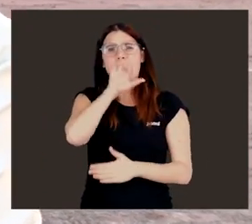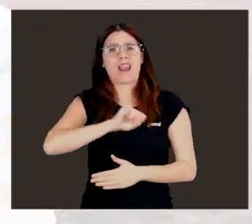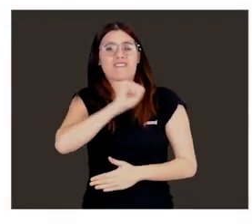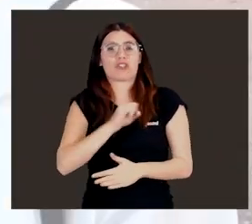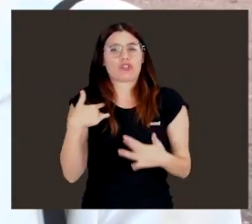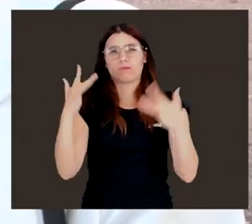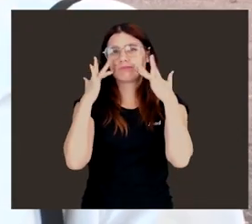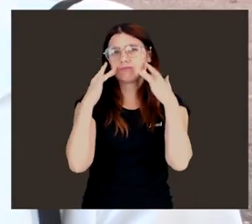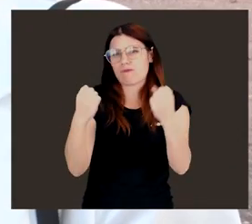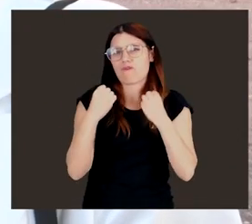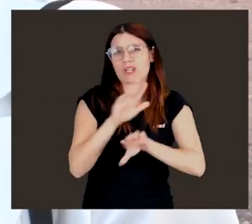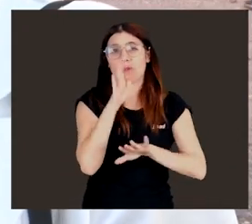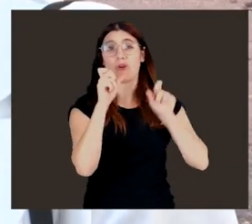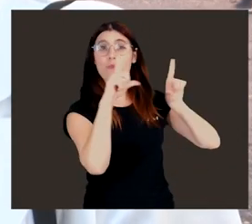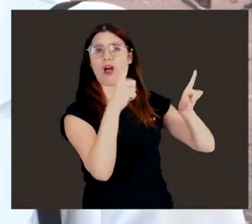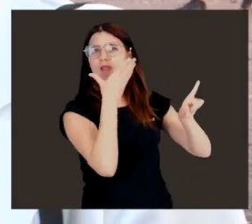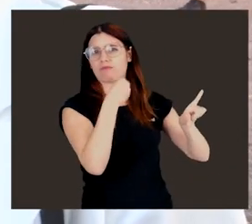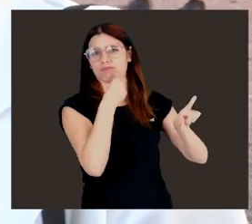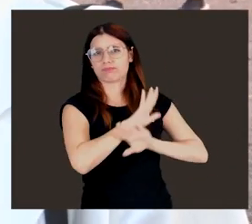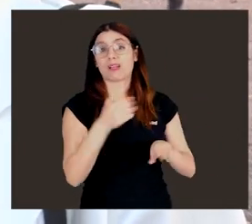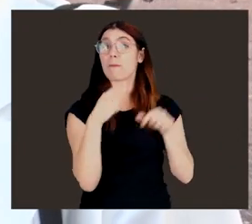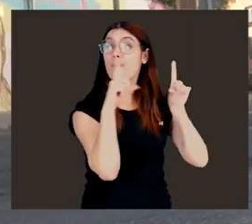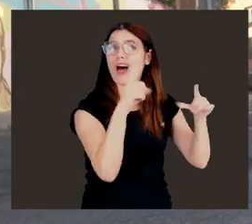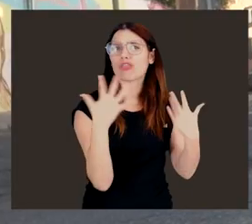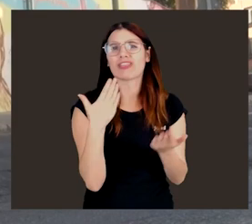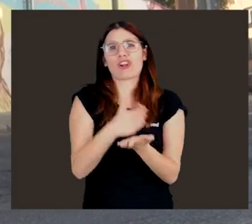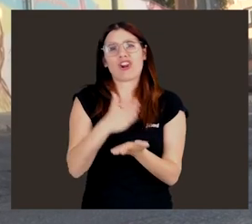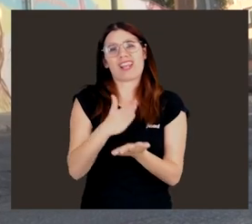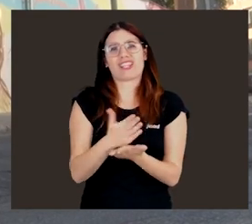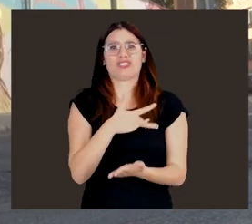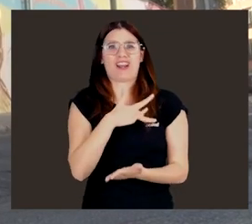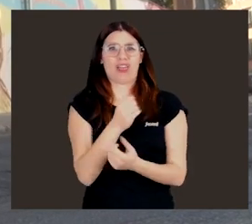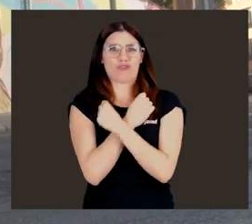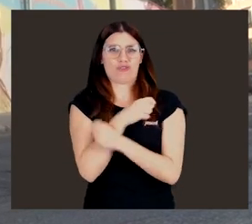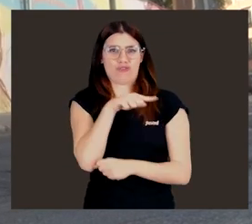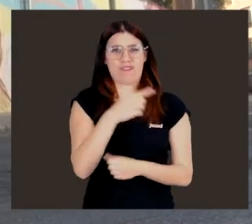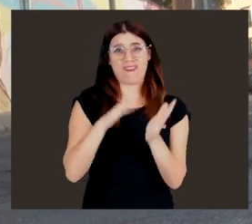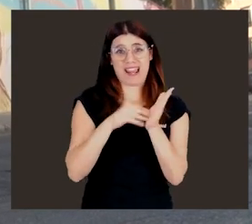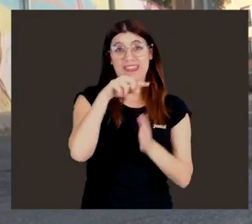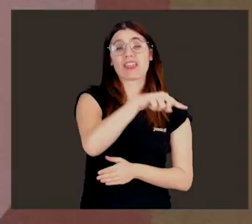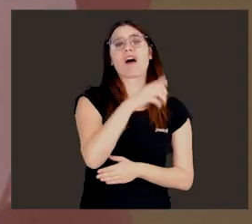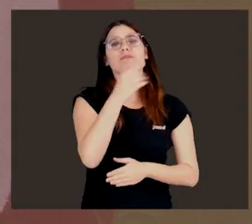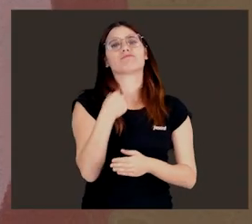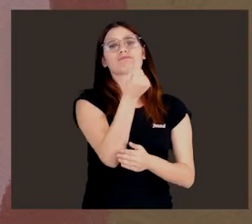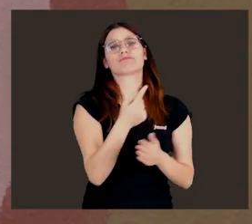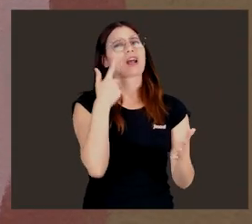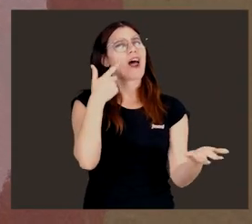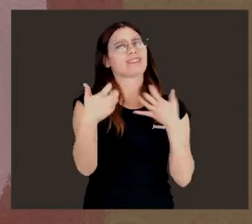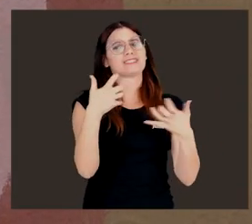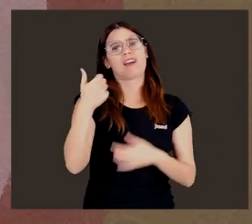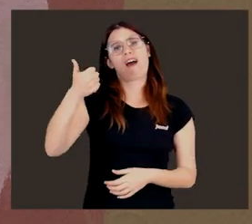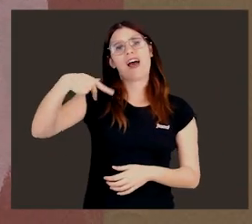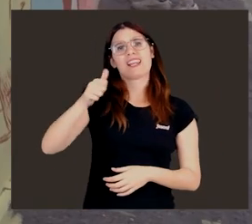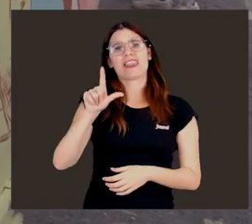maravilloso. Estoy contentísima, el mural está estupendo. El mural está situado en el Colegio Sagrado Corazón de Godella y es obra del artista